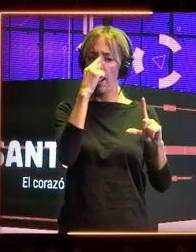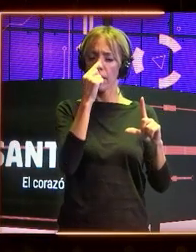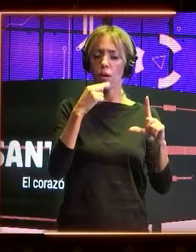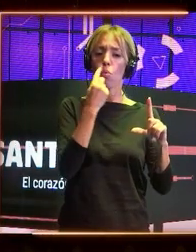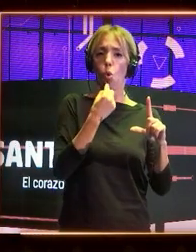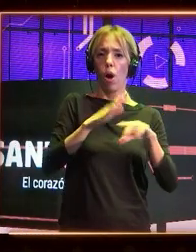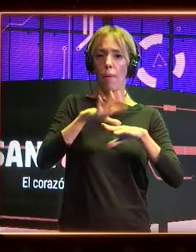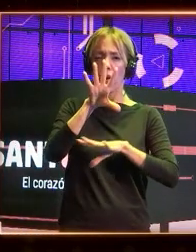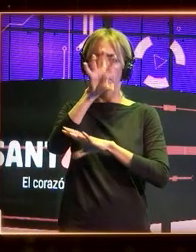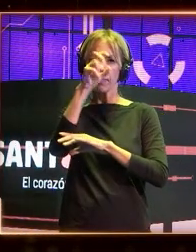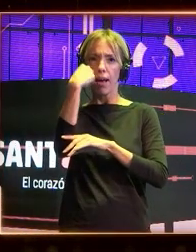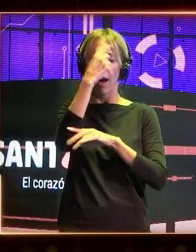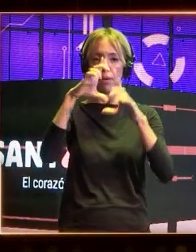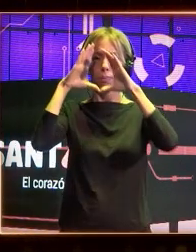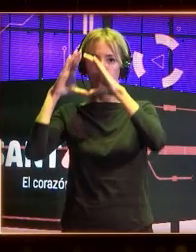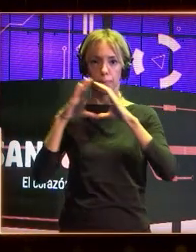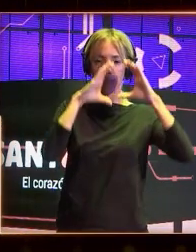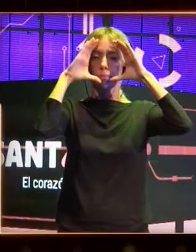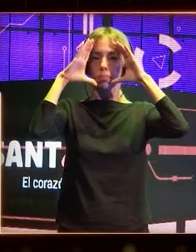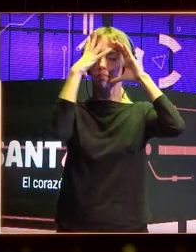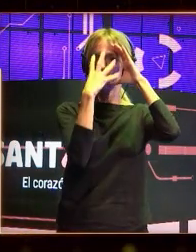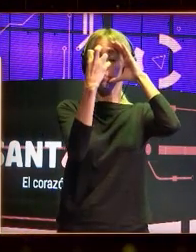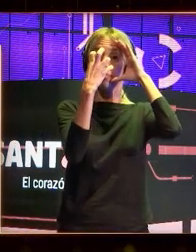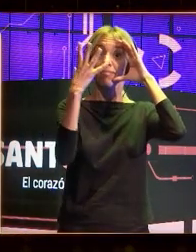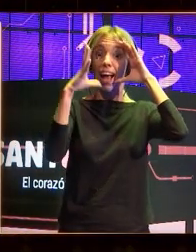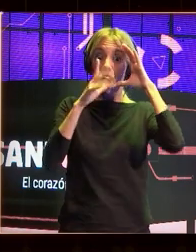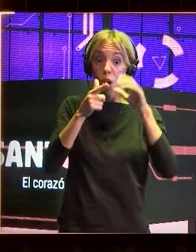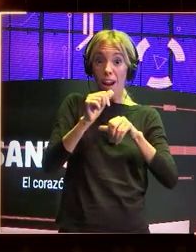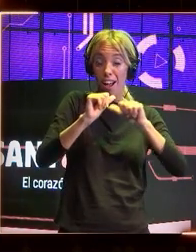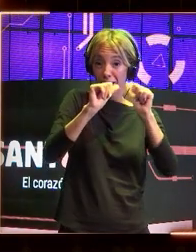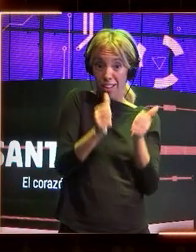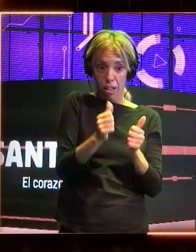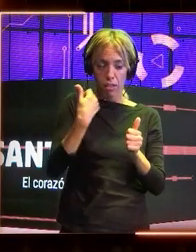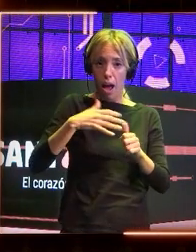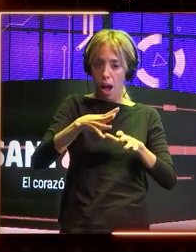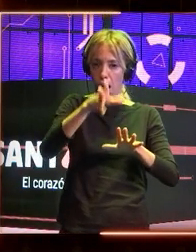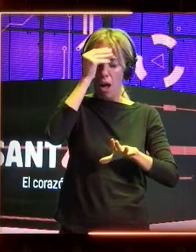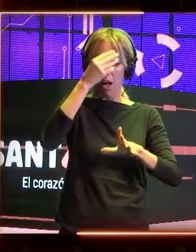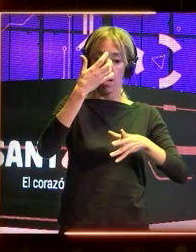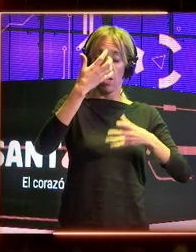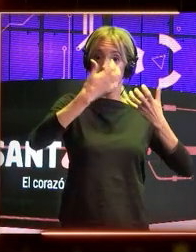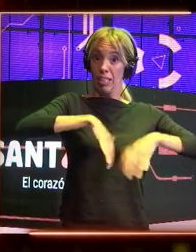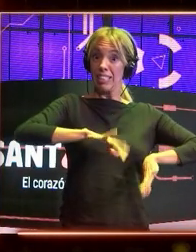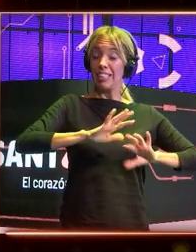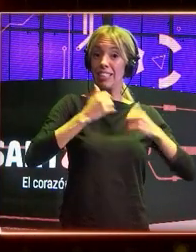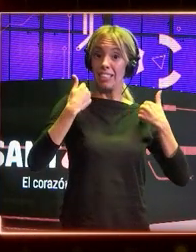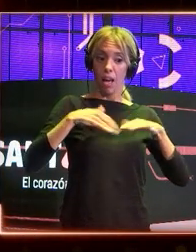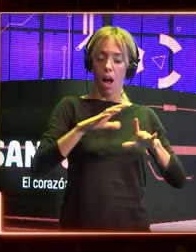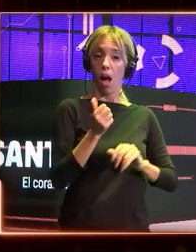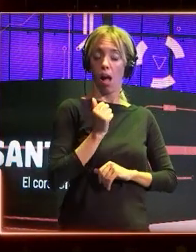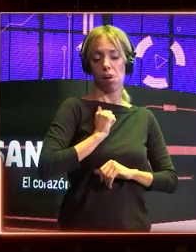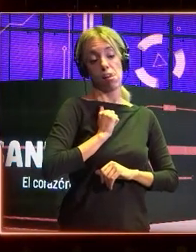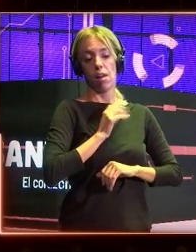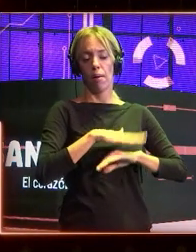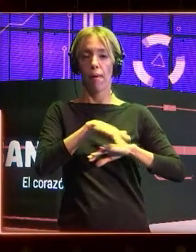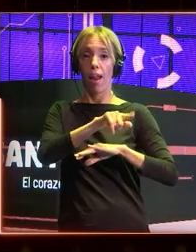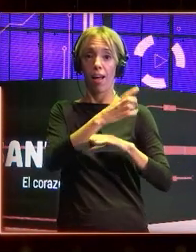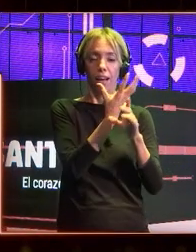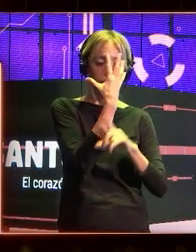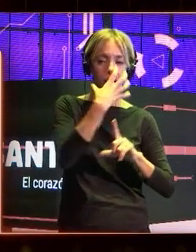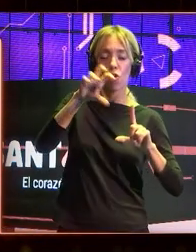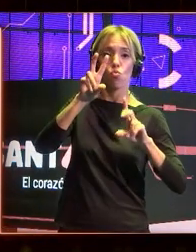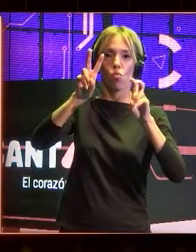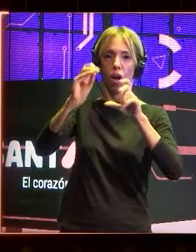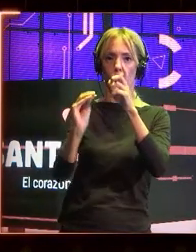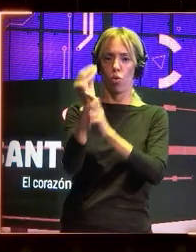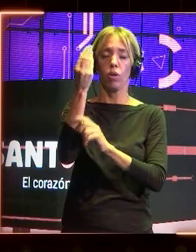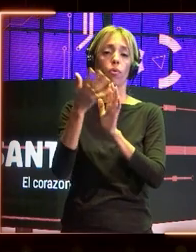detectar una cara ahora podemos aprovecharnos de esos patrones aprendidos para que la máquina pueda generar esos patrones para poder